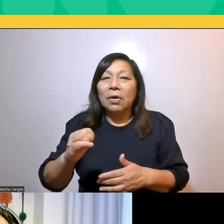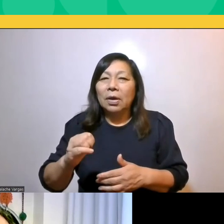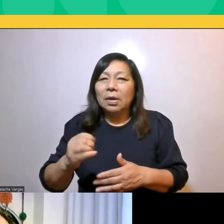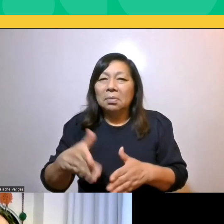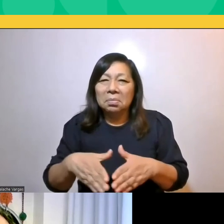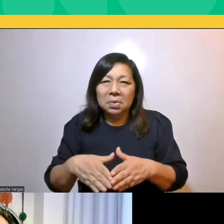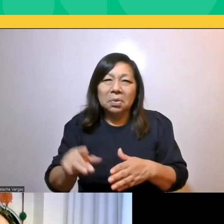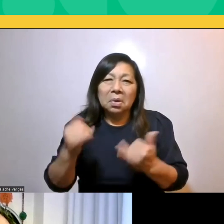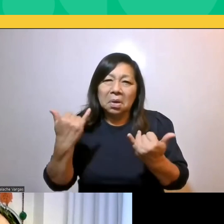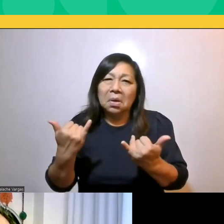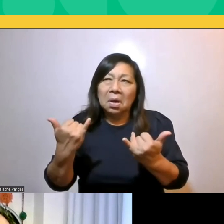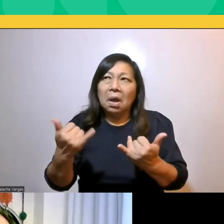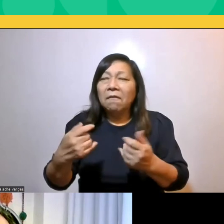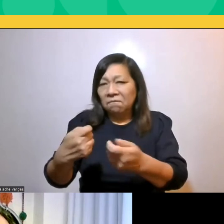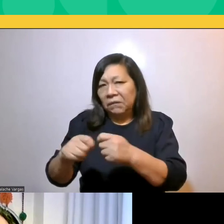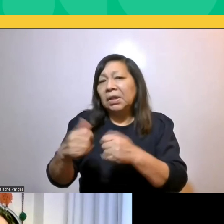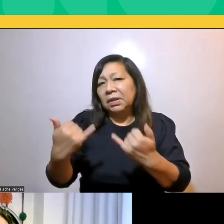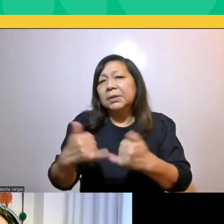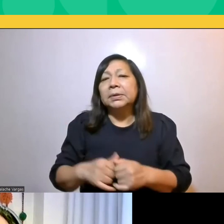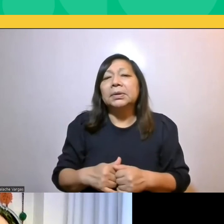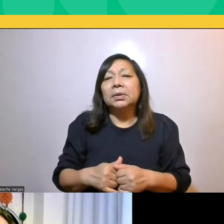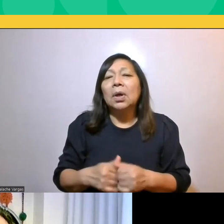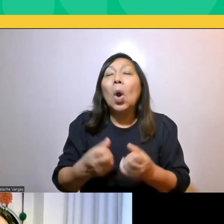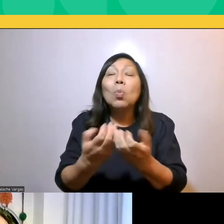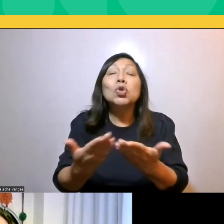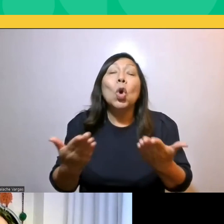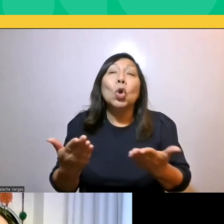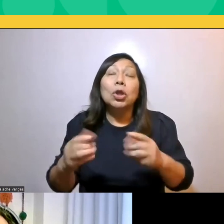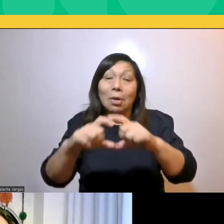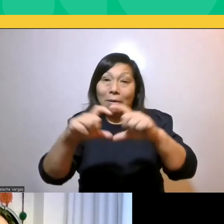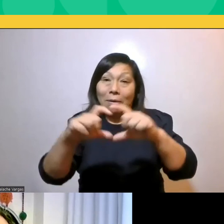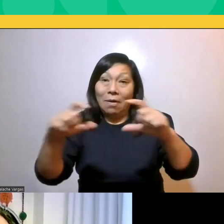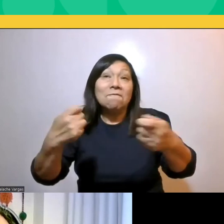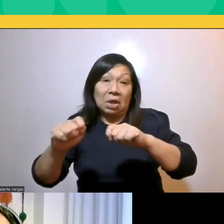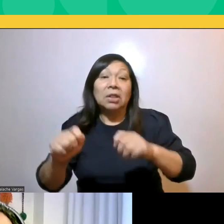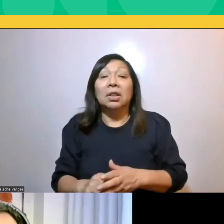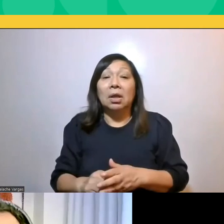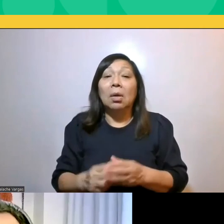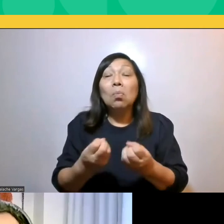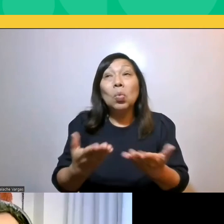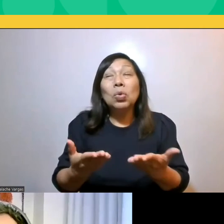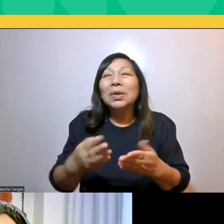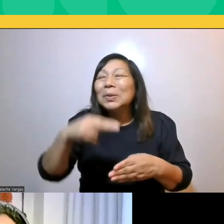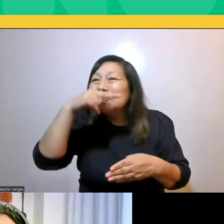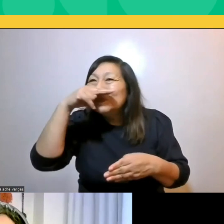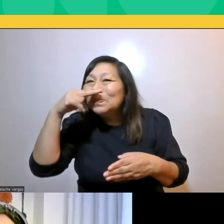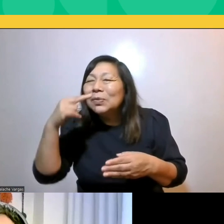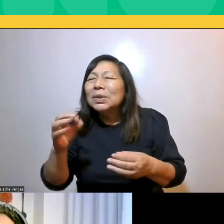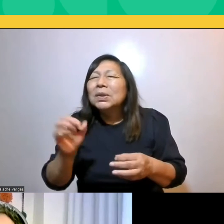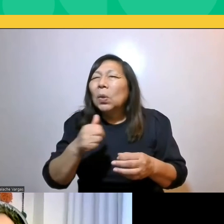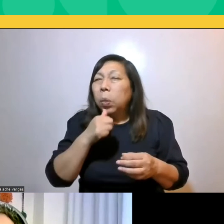que también lo encontramos acá en nuestro país. Es porque hay muchas otras marcas comerciales que pueden tener muchísimas fragancias e